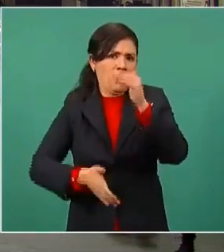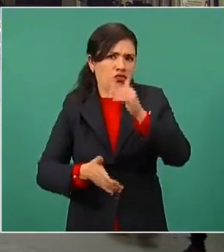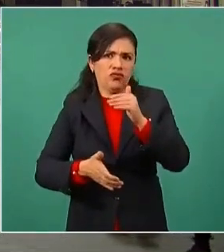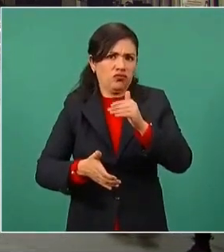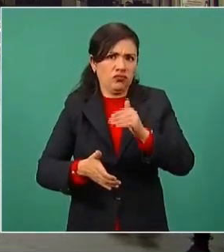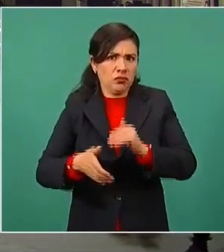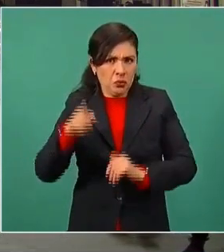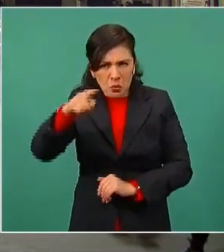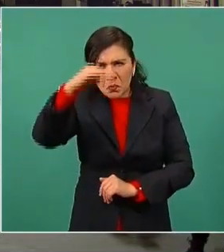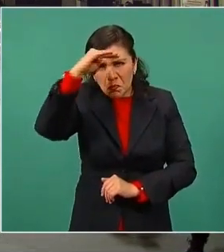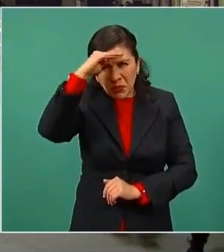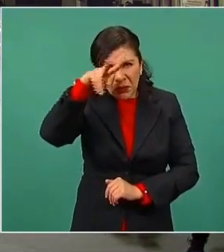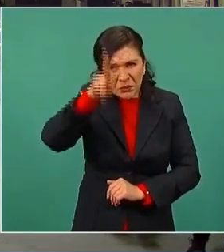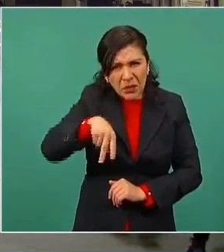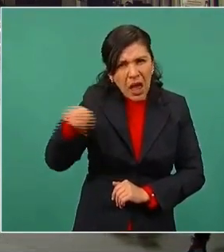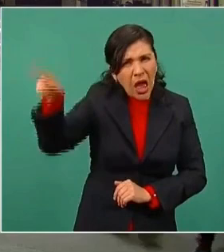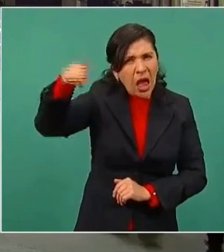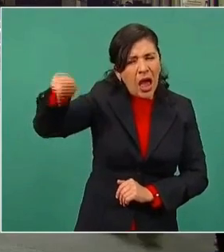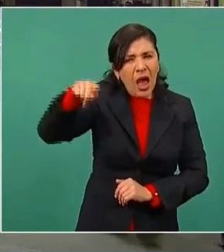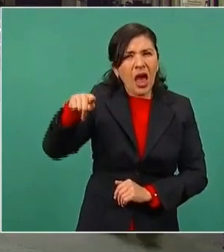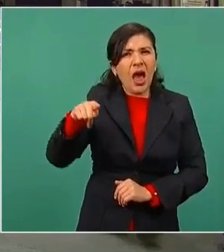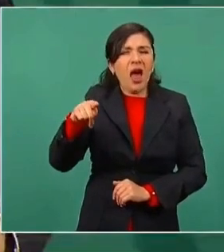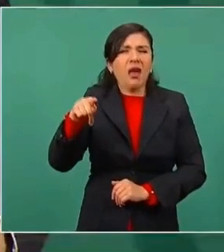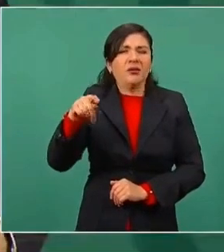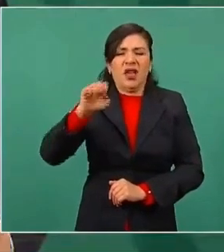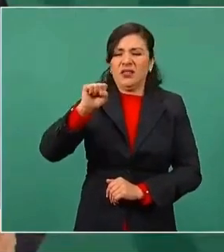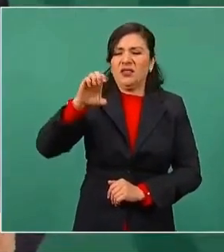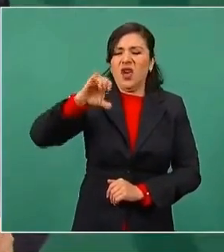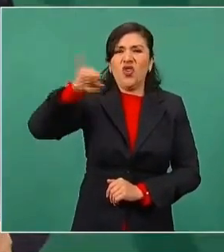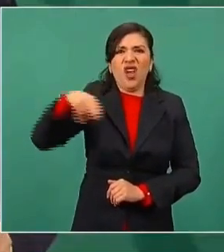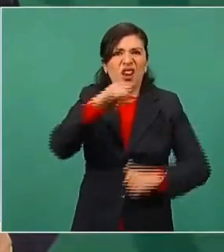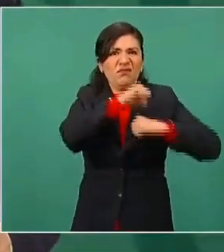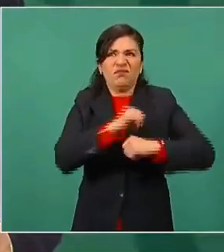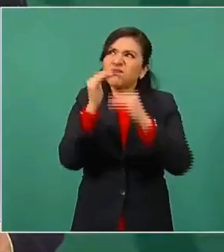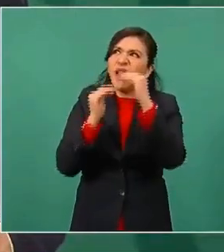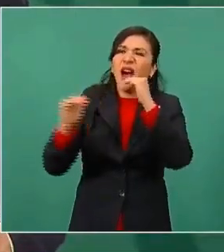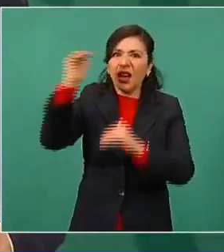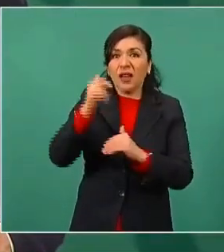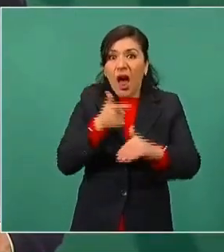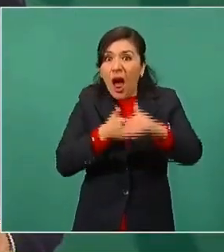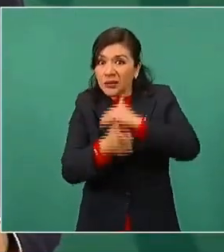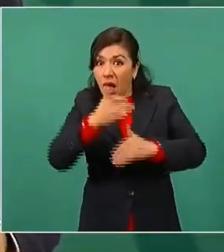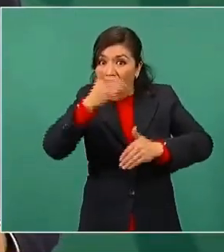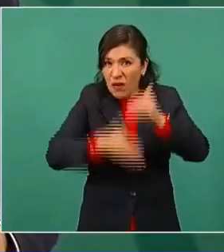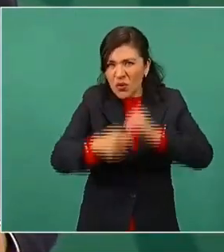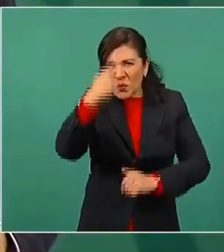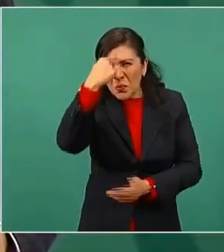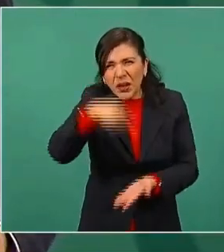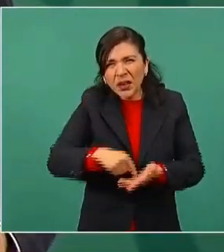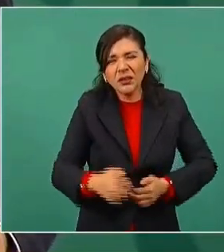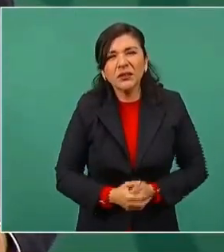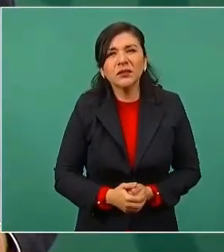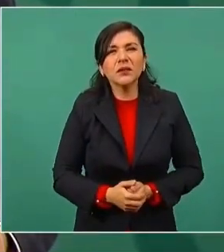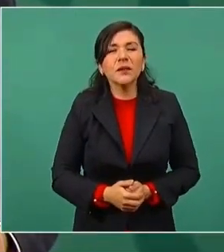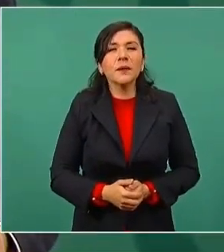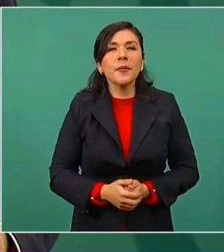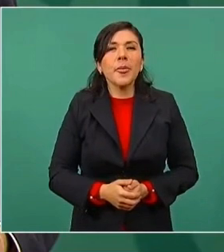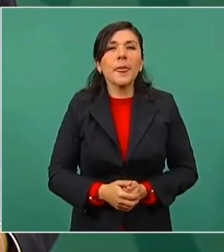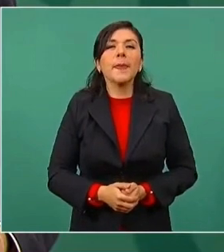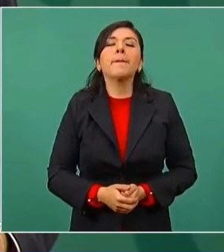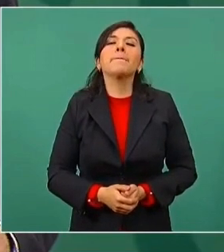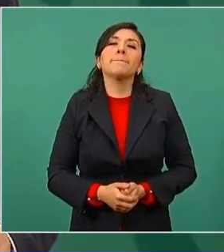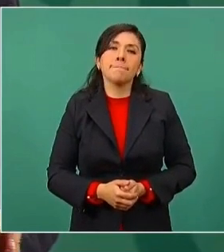corrupción en el Poder Judicial? Arriba y en particular lo que tiene que ver con